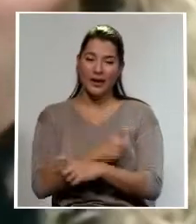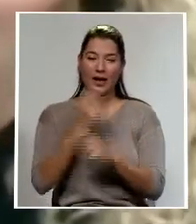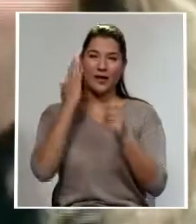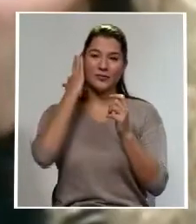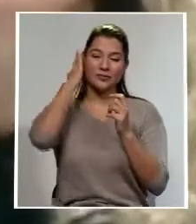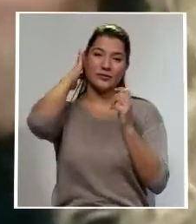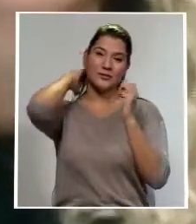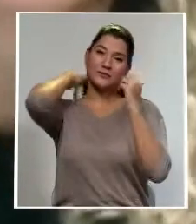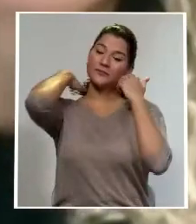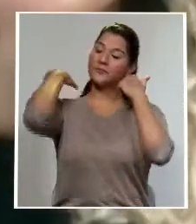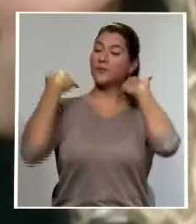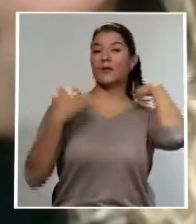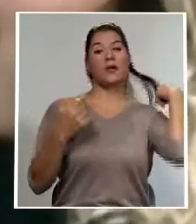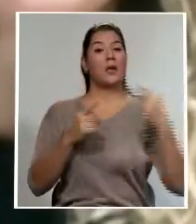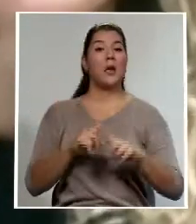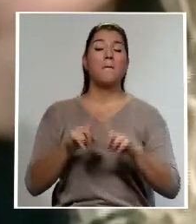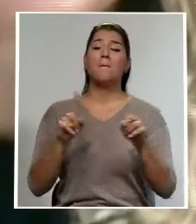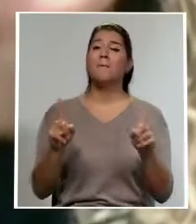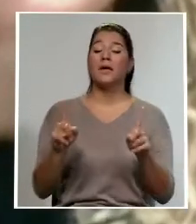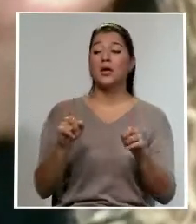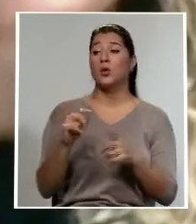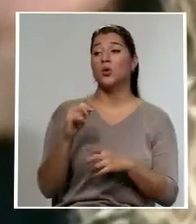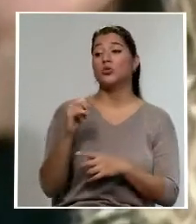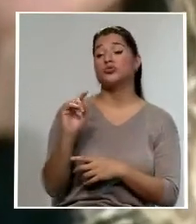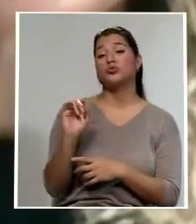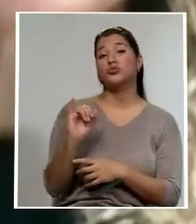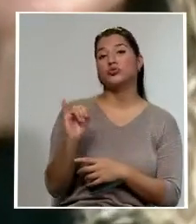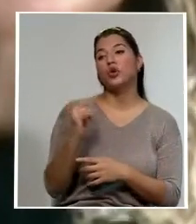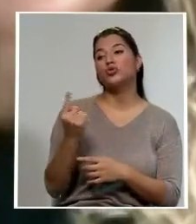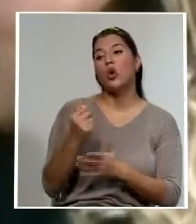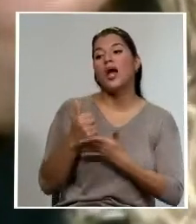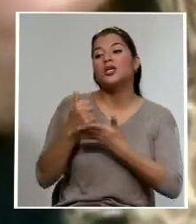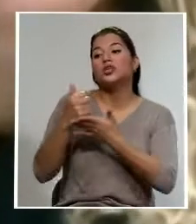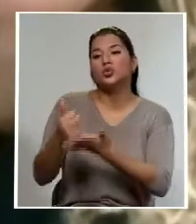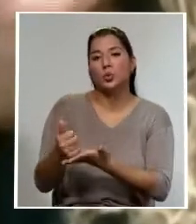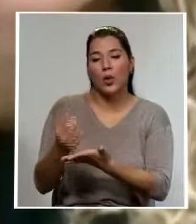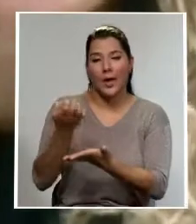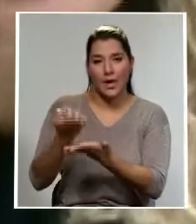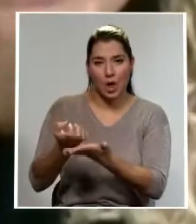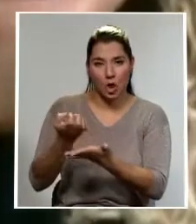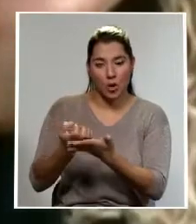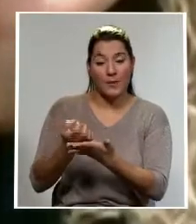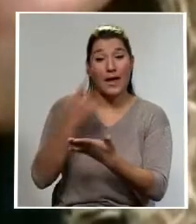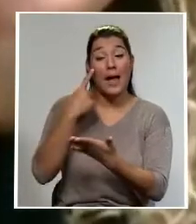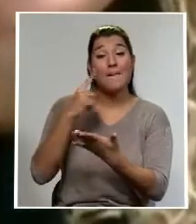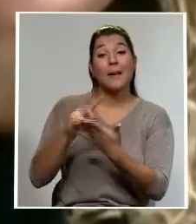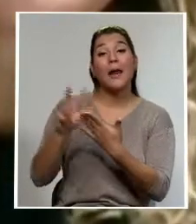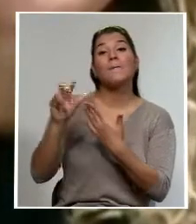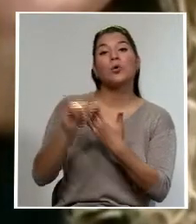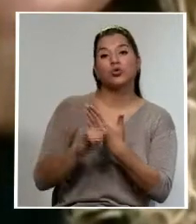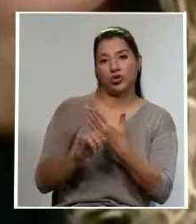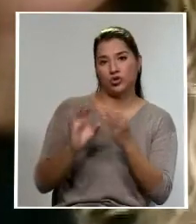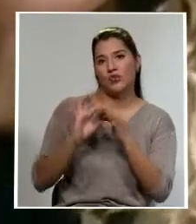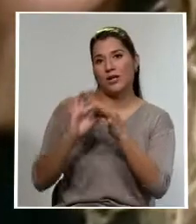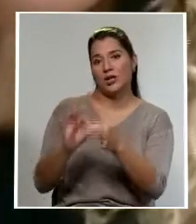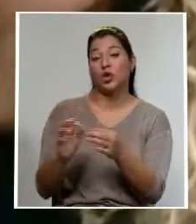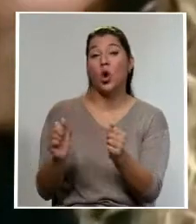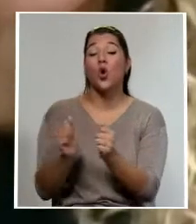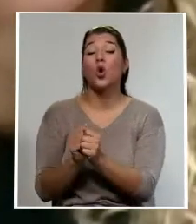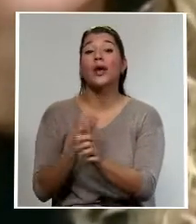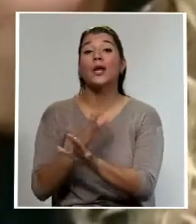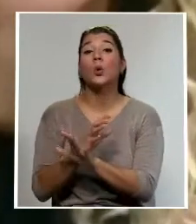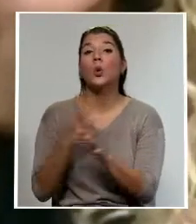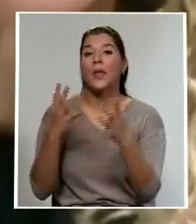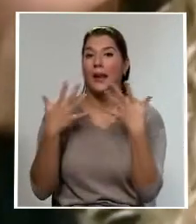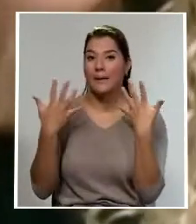área financiera, pero son valores de oferta temática. Entonces, lo que ayuda es que este